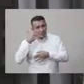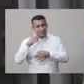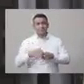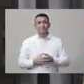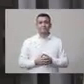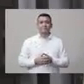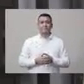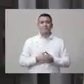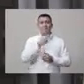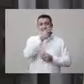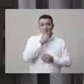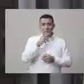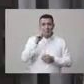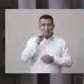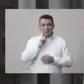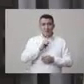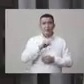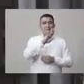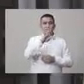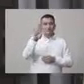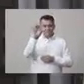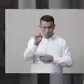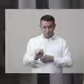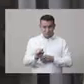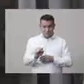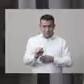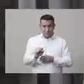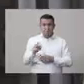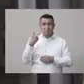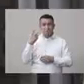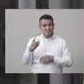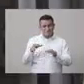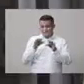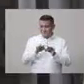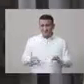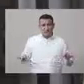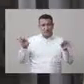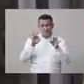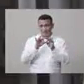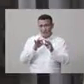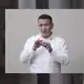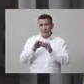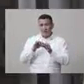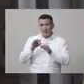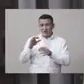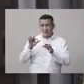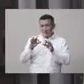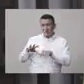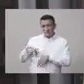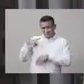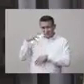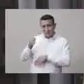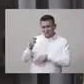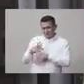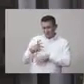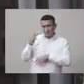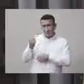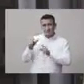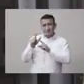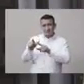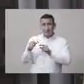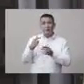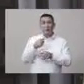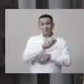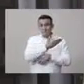Sudcalifornianas, sudcalifornianos, este y otros esfuerzos no habrían sido posibles sin la